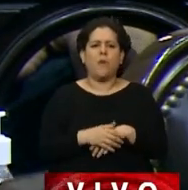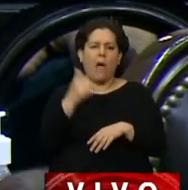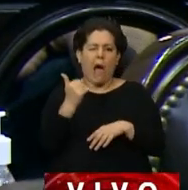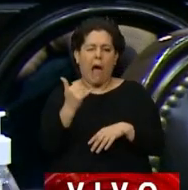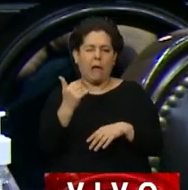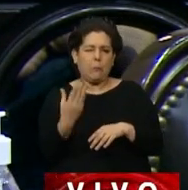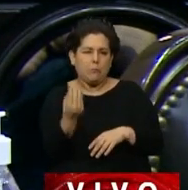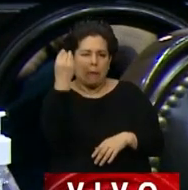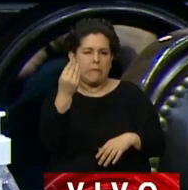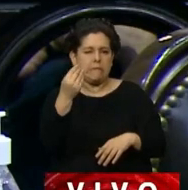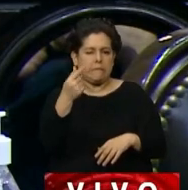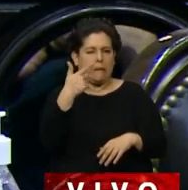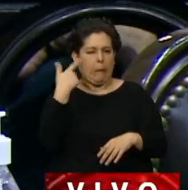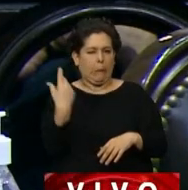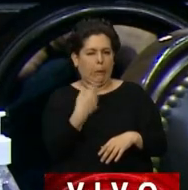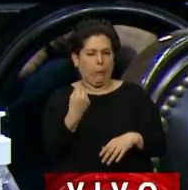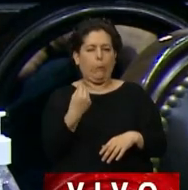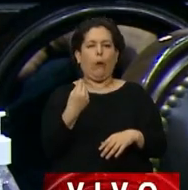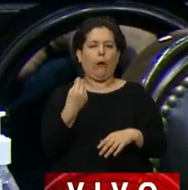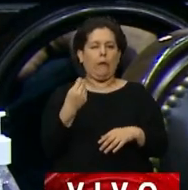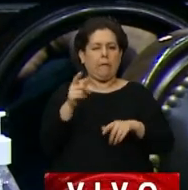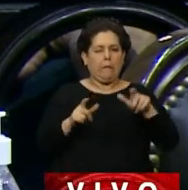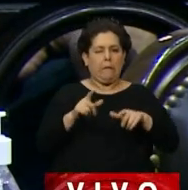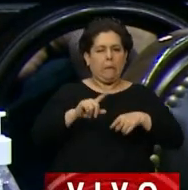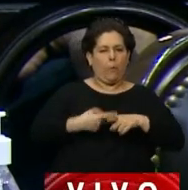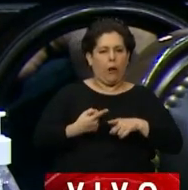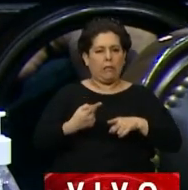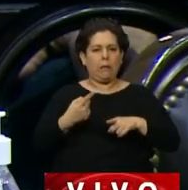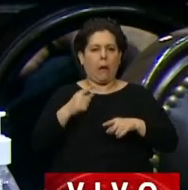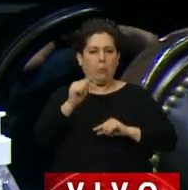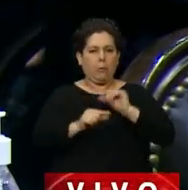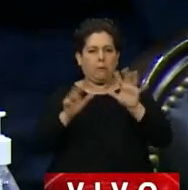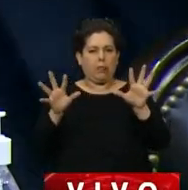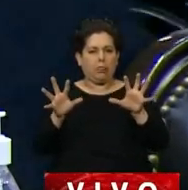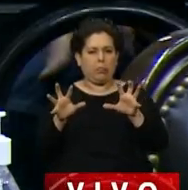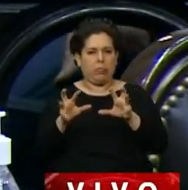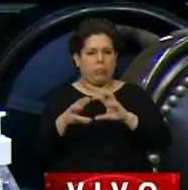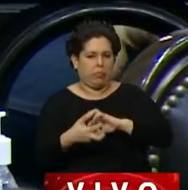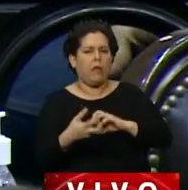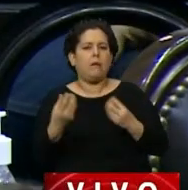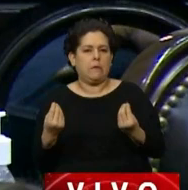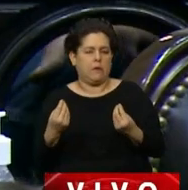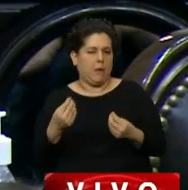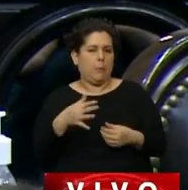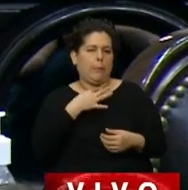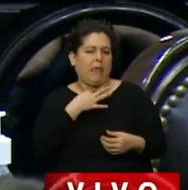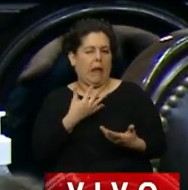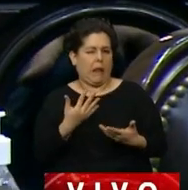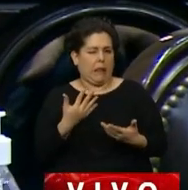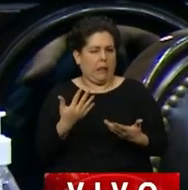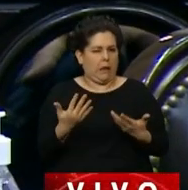montón de picardías de la política que han ido degradando el sistema. picardías que se transformaron y mutaron en